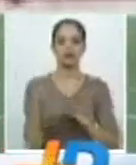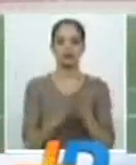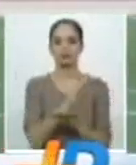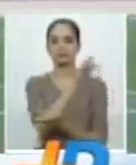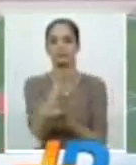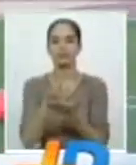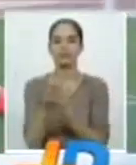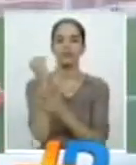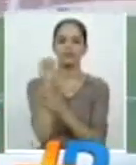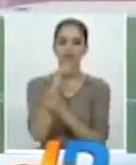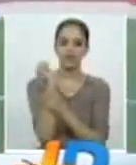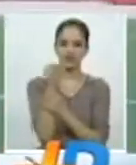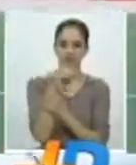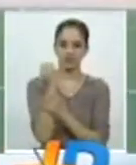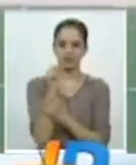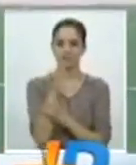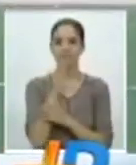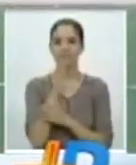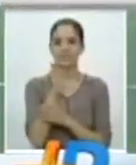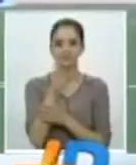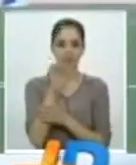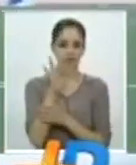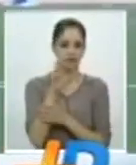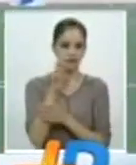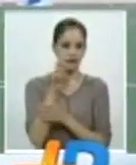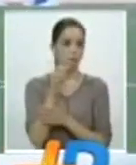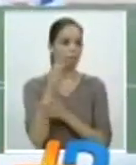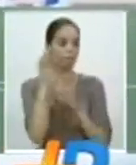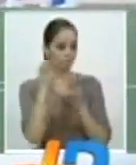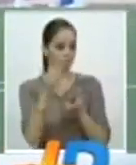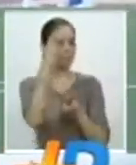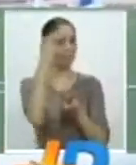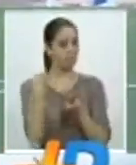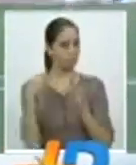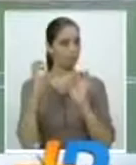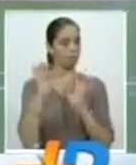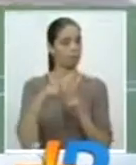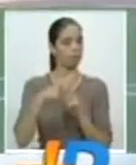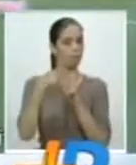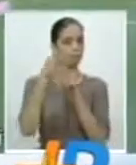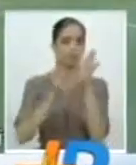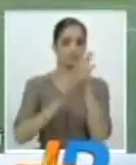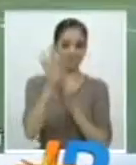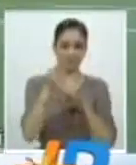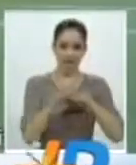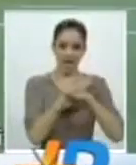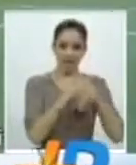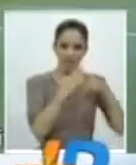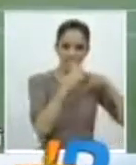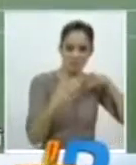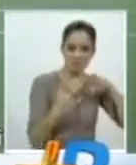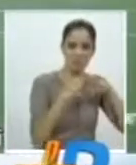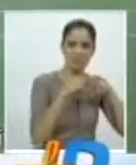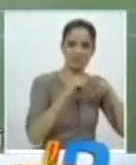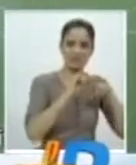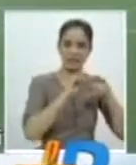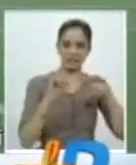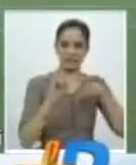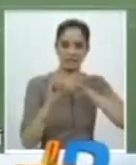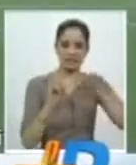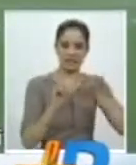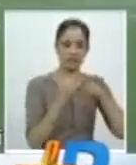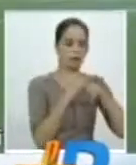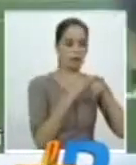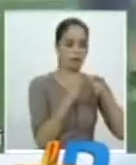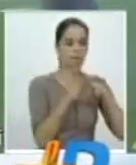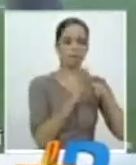de confianza de Cristiano Ronaldo, que ha emitido informes muy positivos sobre Falcao, en donde explica que el ligamento cruzado anterior de su rodilla izquierda ha